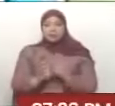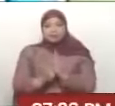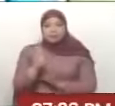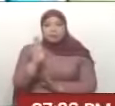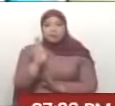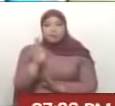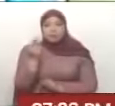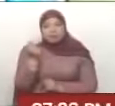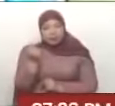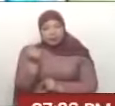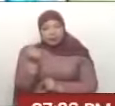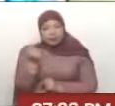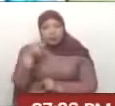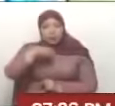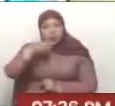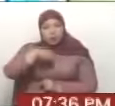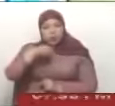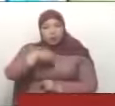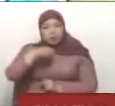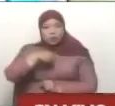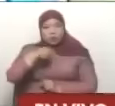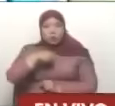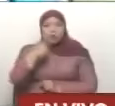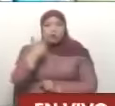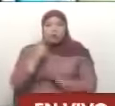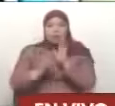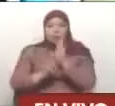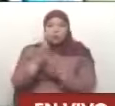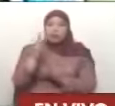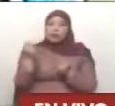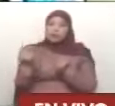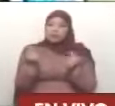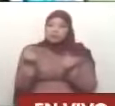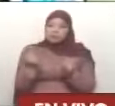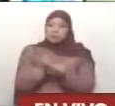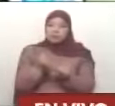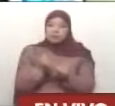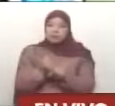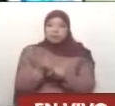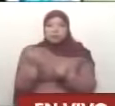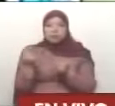Decrecimiento con inflación. Hoy tenemos crecimiento